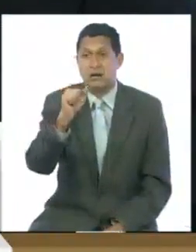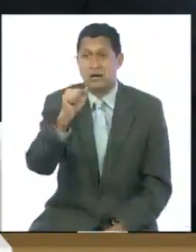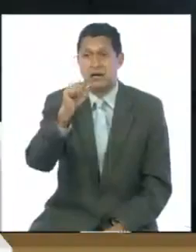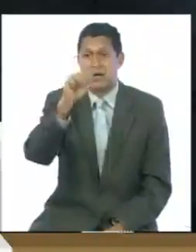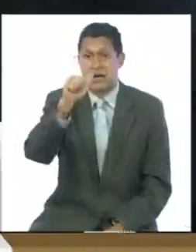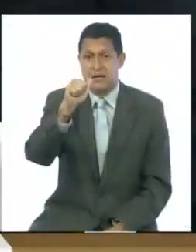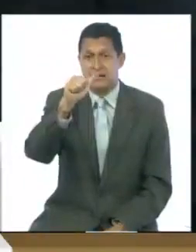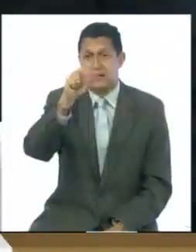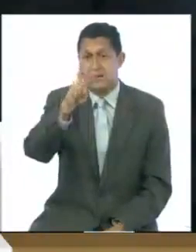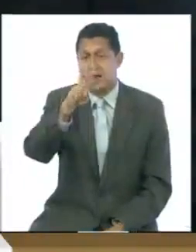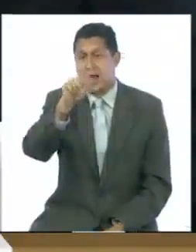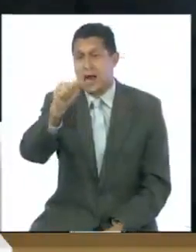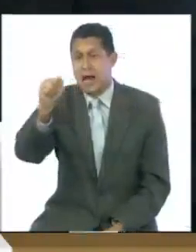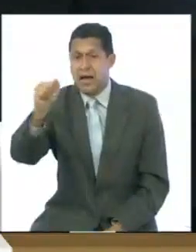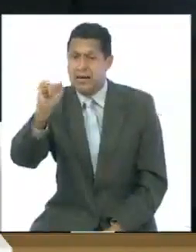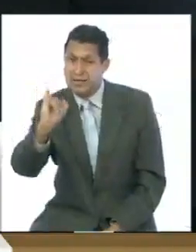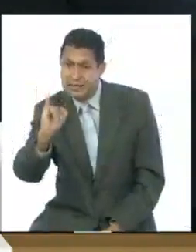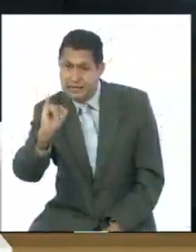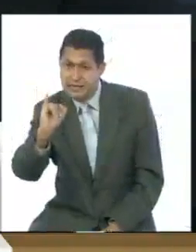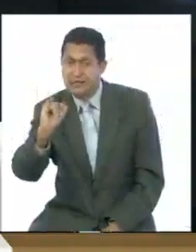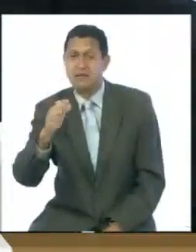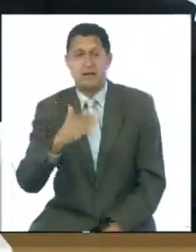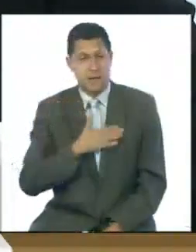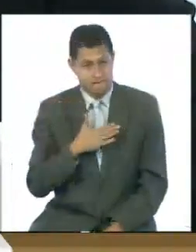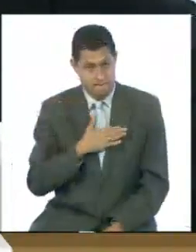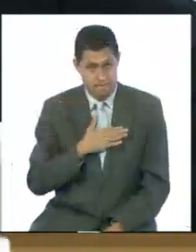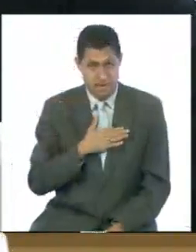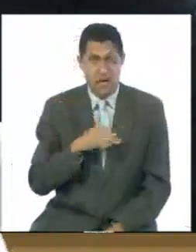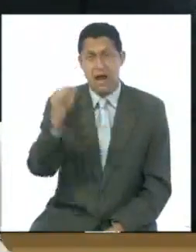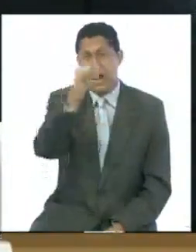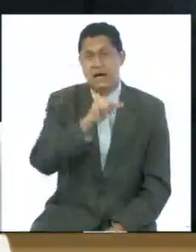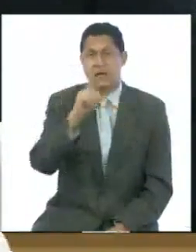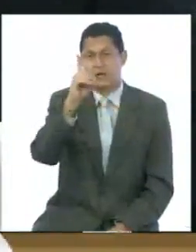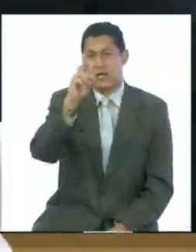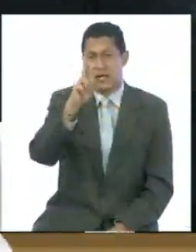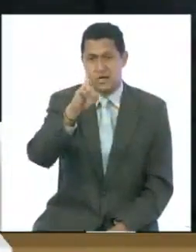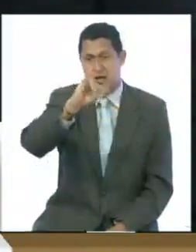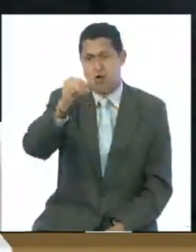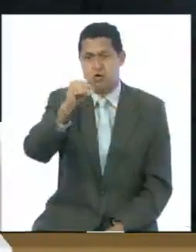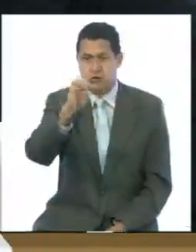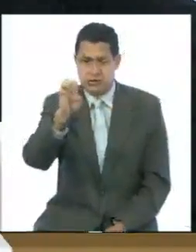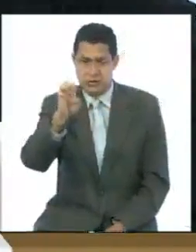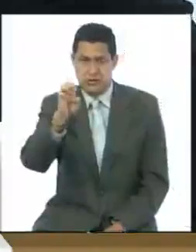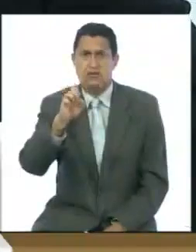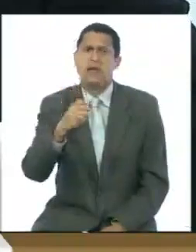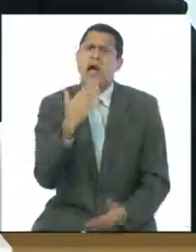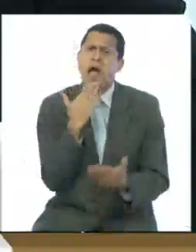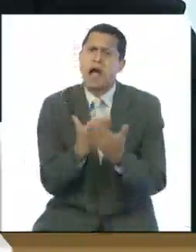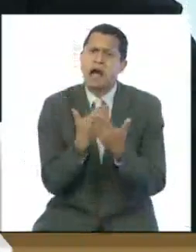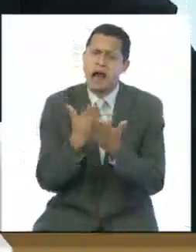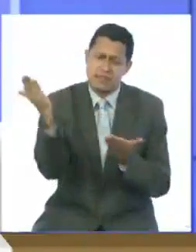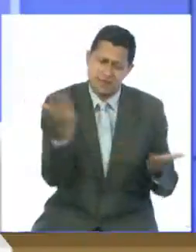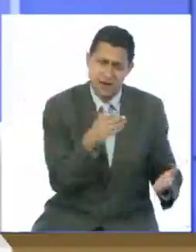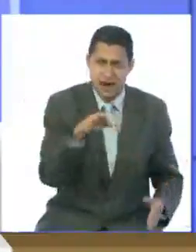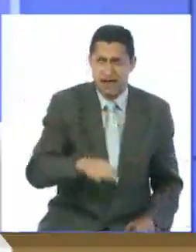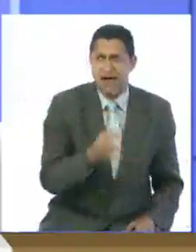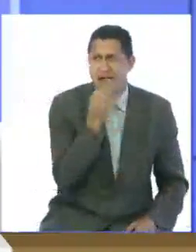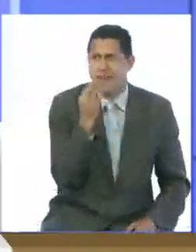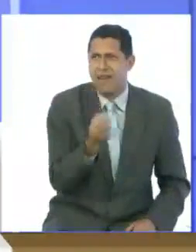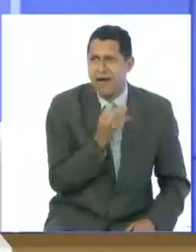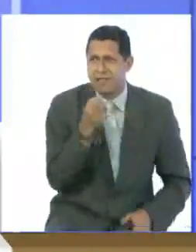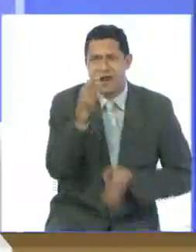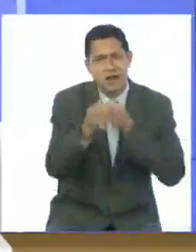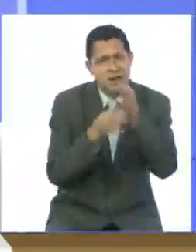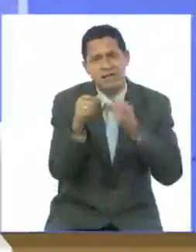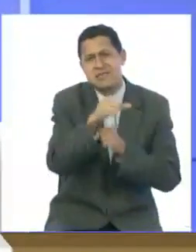ese de los niños personales doctor josé luís torres agradecemos su presencia la tarde de hoy para hablar